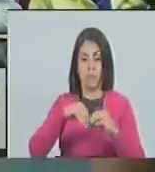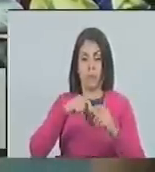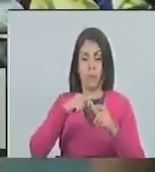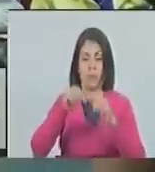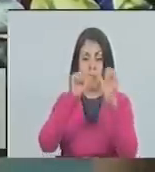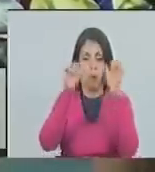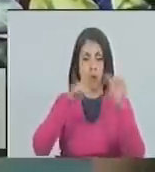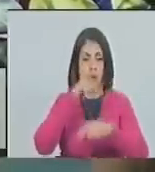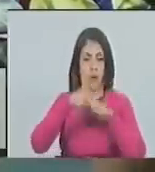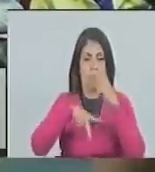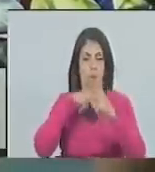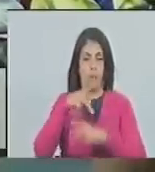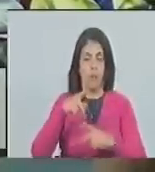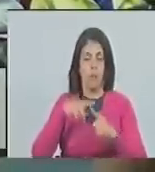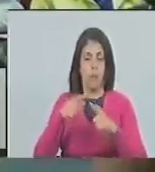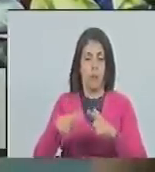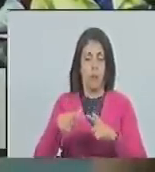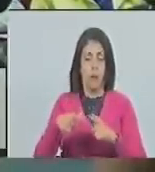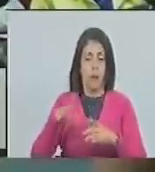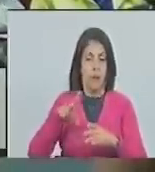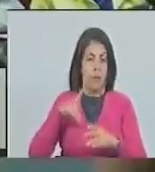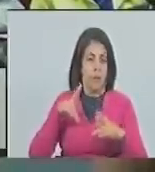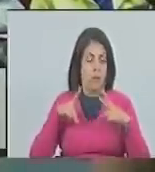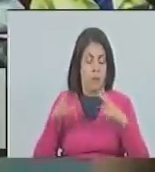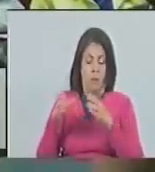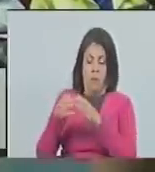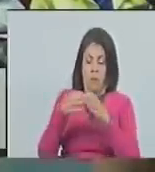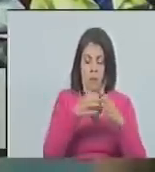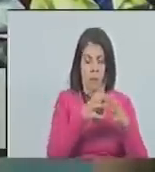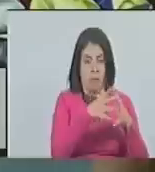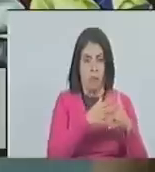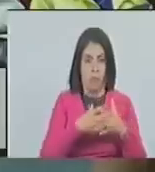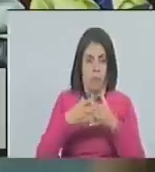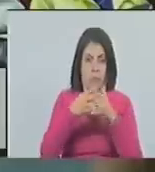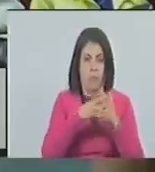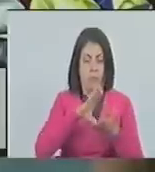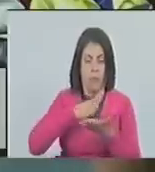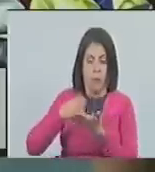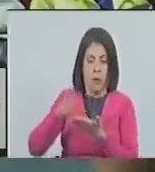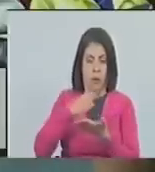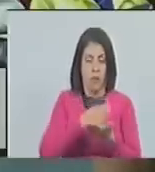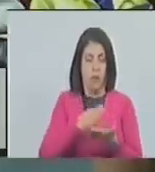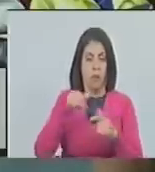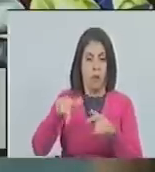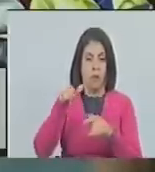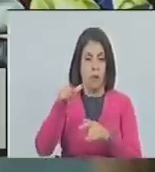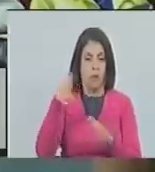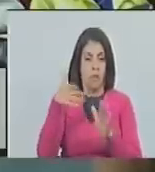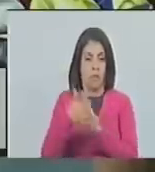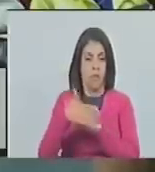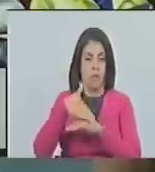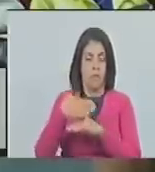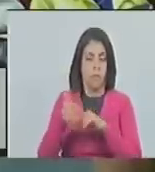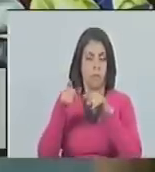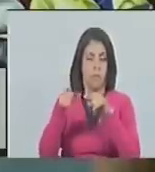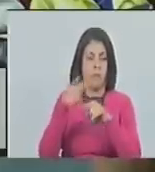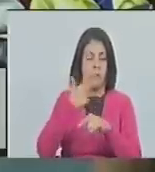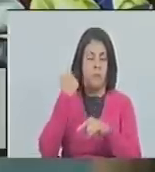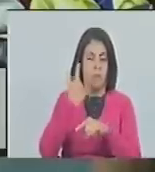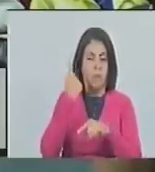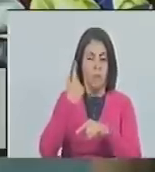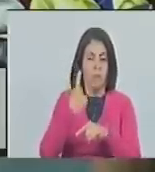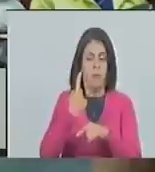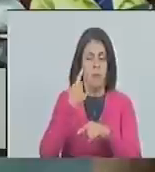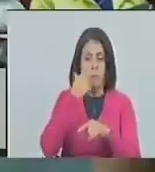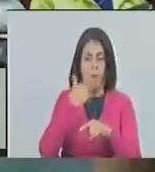un sistema político de conciliación de élites tutelado y al servicio de los Estados Unidos. ¿Qué pasó? Esto tiene que ver mucho con que no solamente